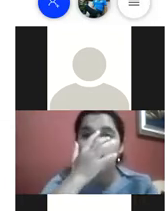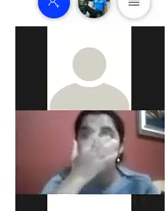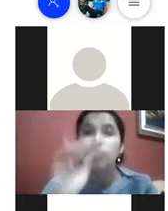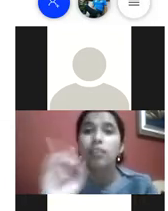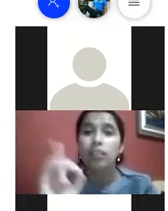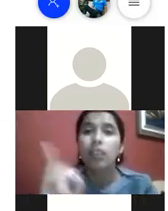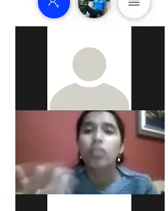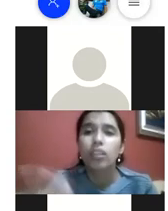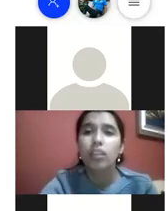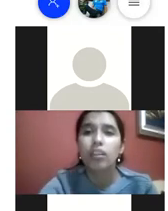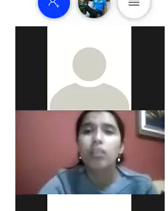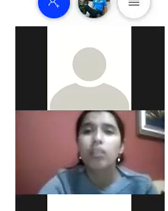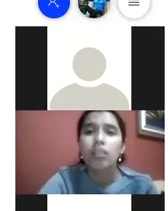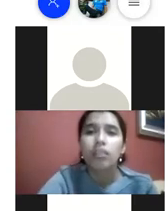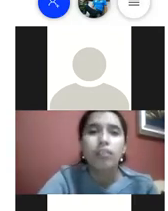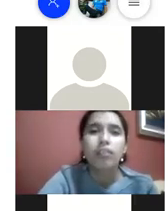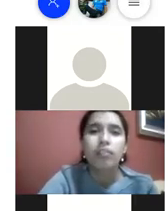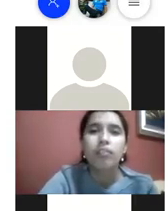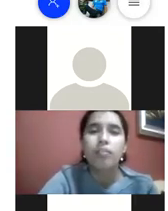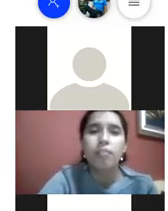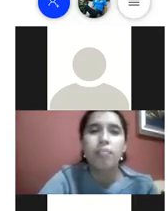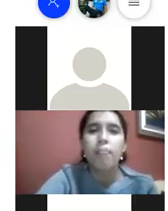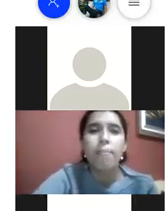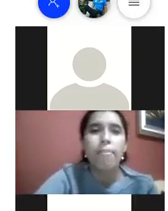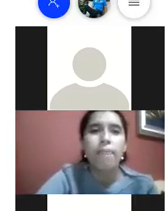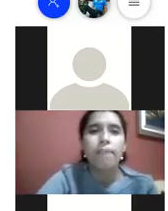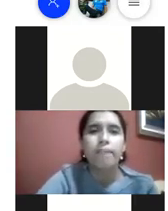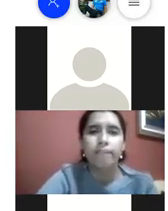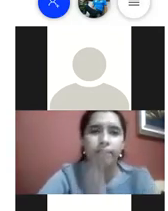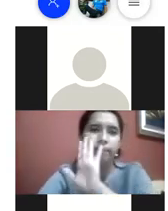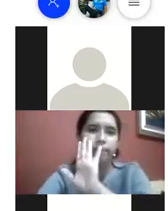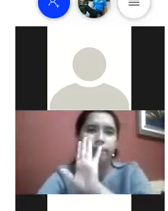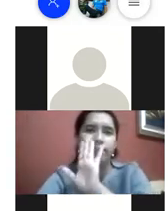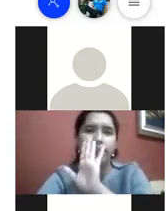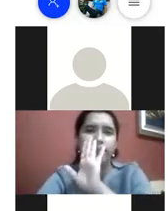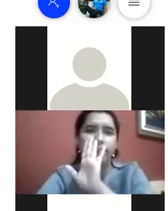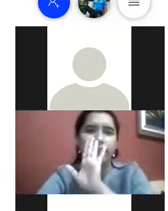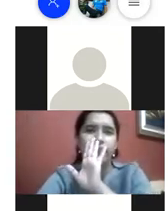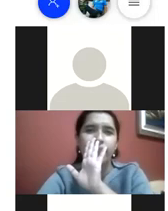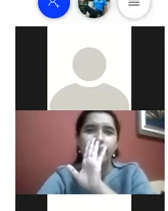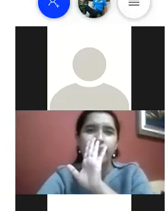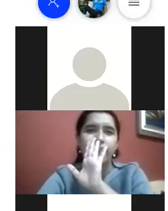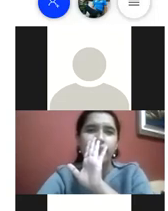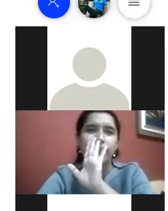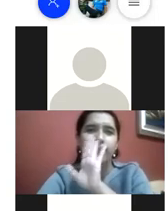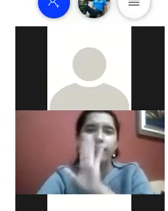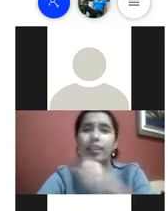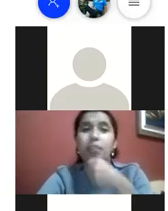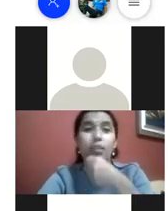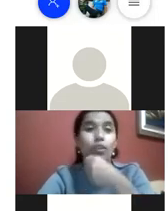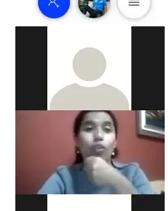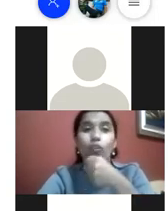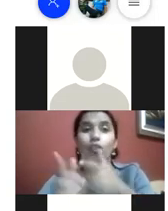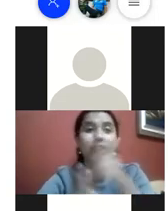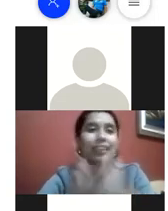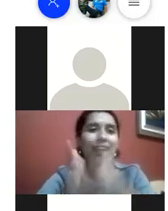vamos a resolver este ejercicio, vamos a encontrar el valor de Z para 99 y a la vez resolver este ejemplo. Entonces vamos a leer el